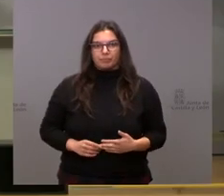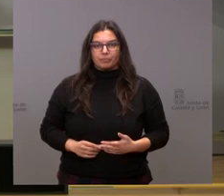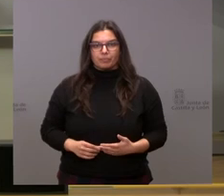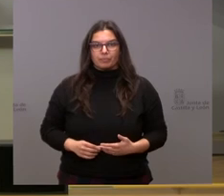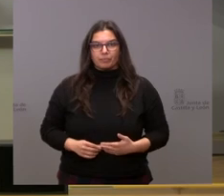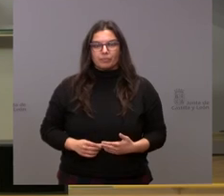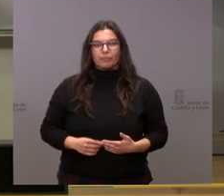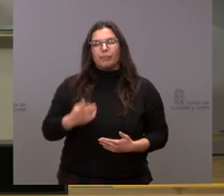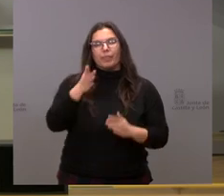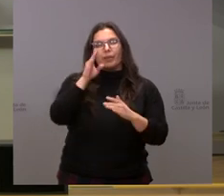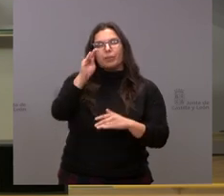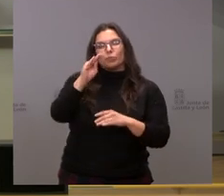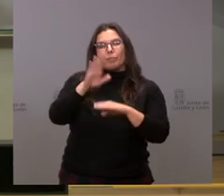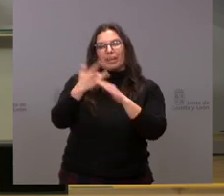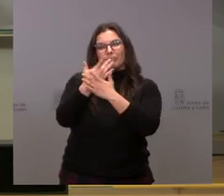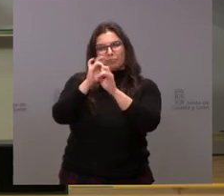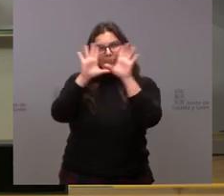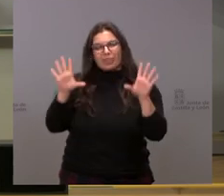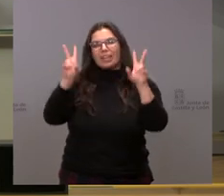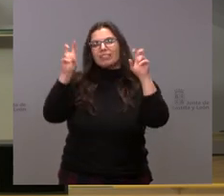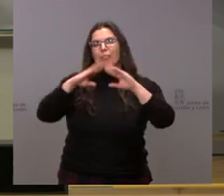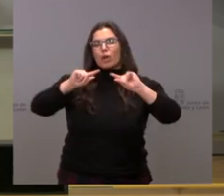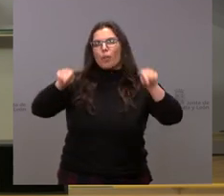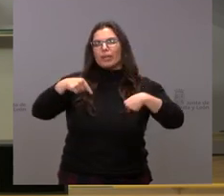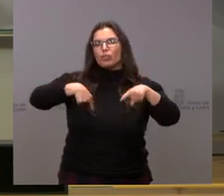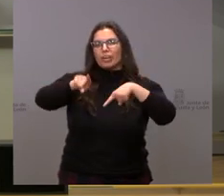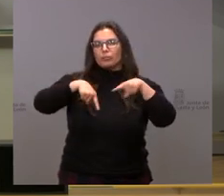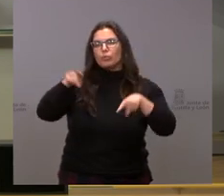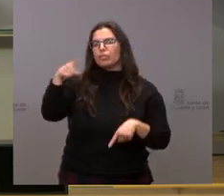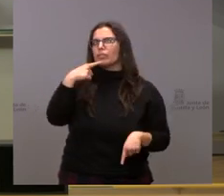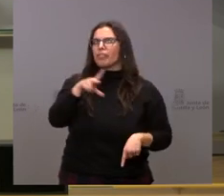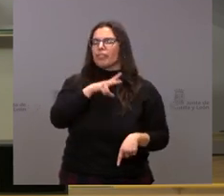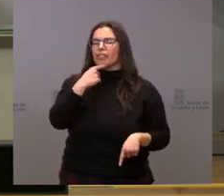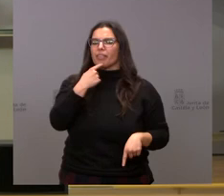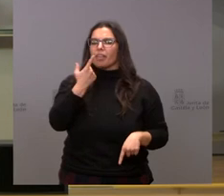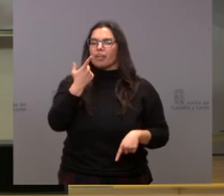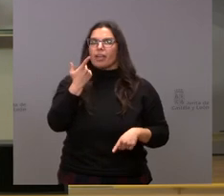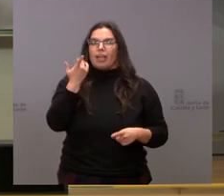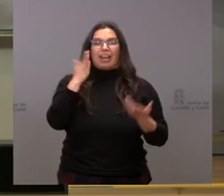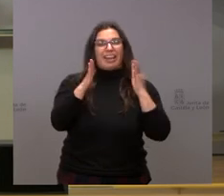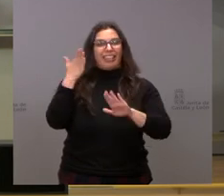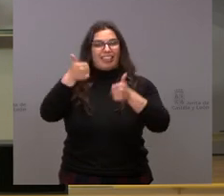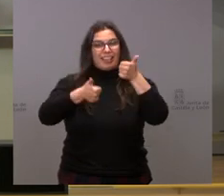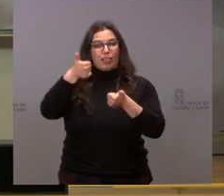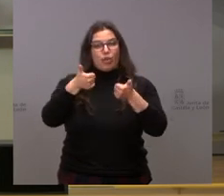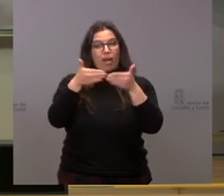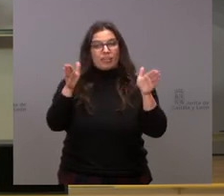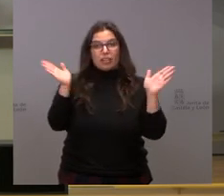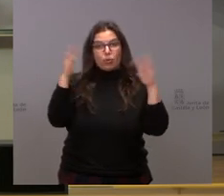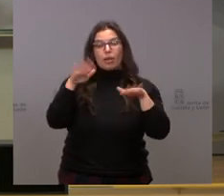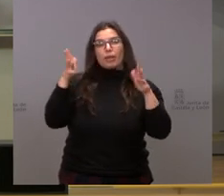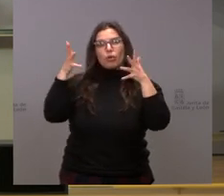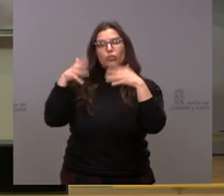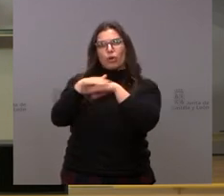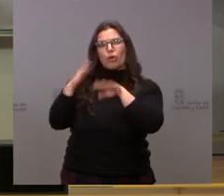una aclaración sobre el convenio del transporte usted dice que no hay ninguna licitación abierta pero el consejo de gobierno sí que